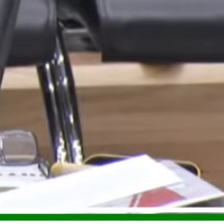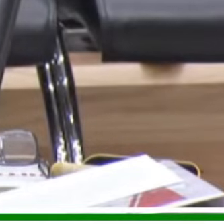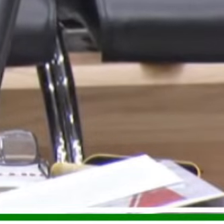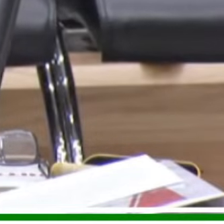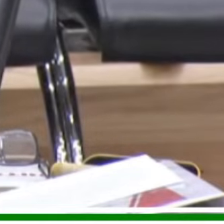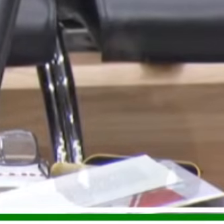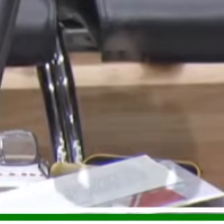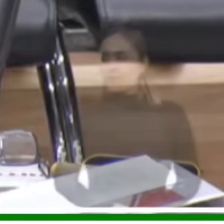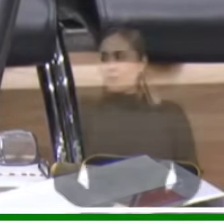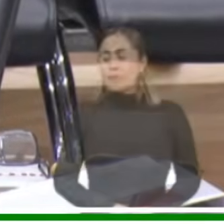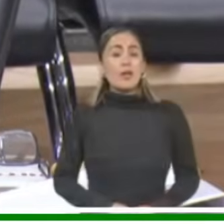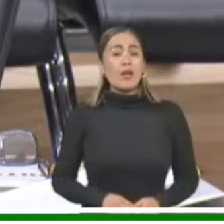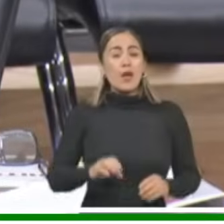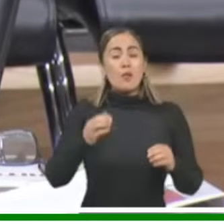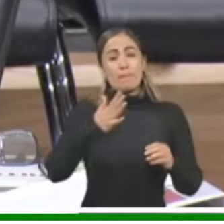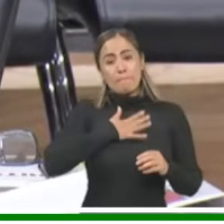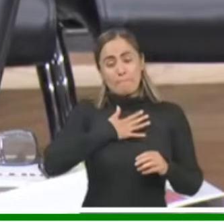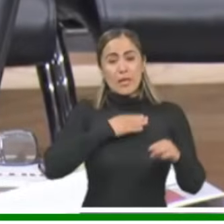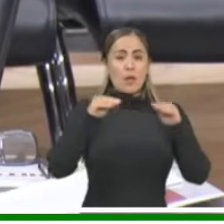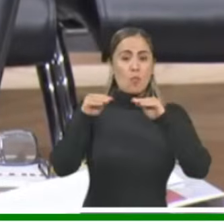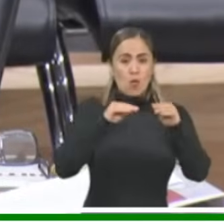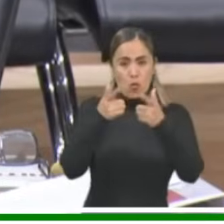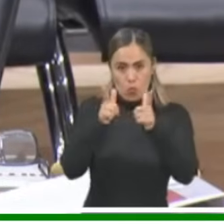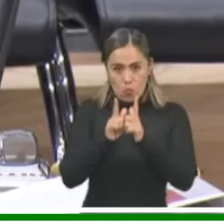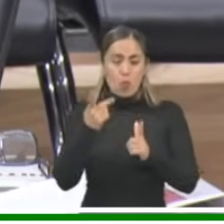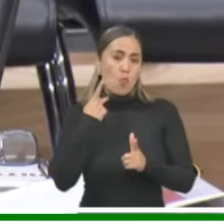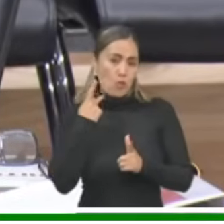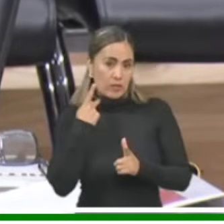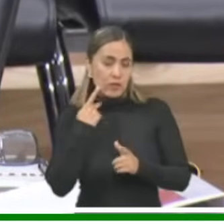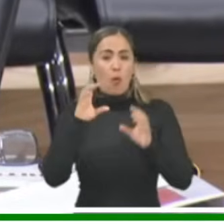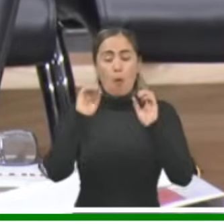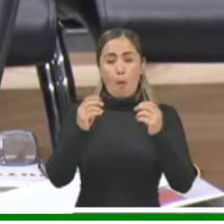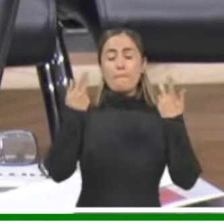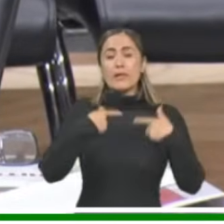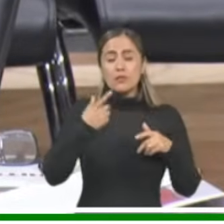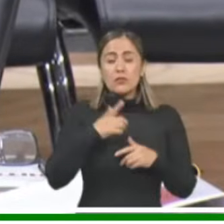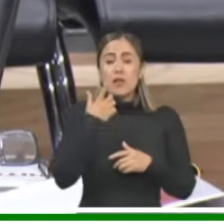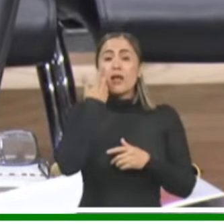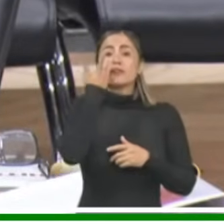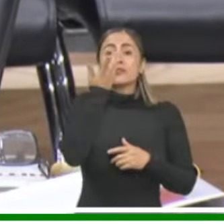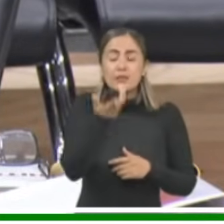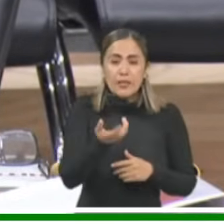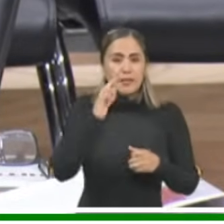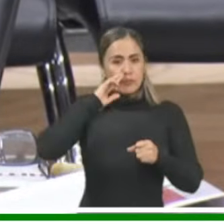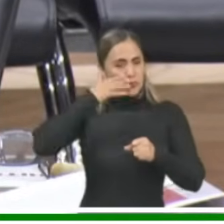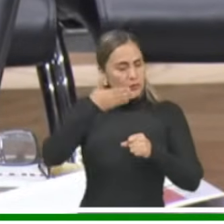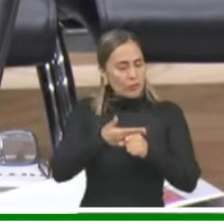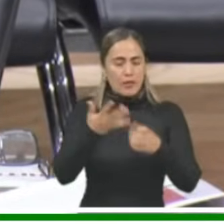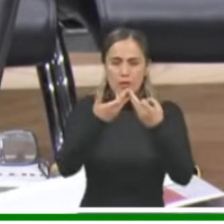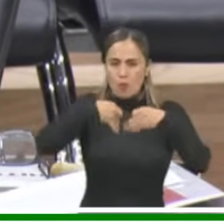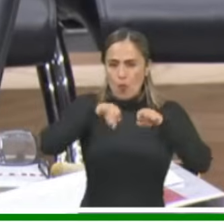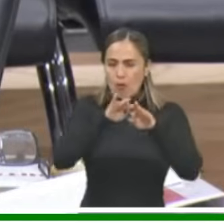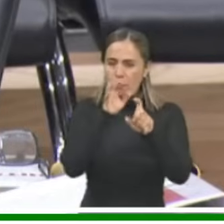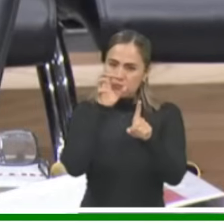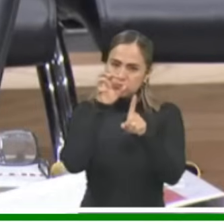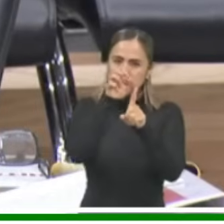nuestro movimiento o de alguna de las personas que aspiran a tan importante responsabilidad. Hoy,